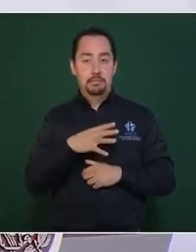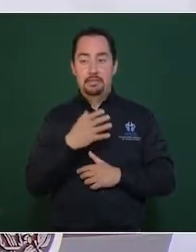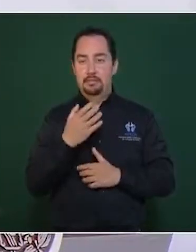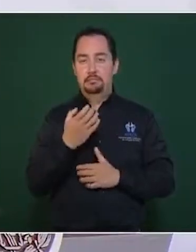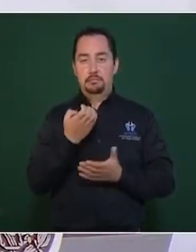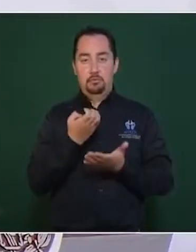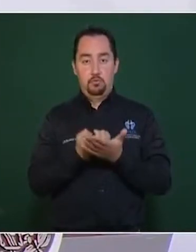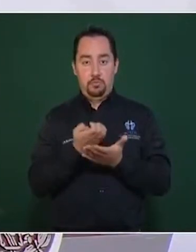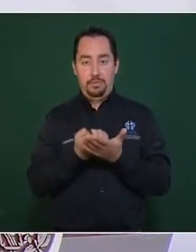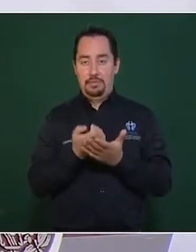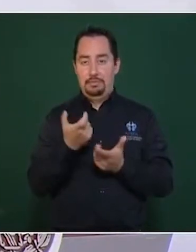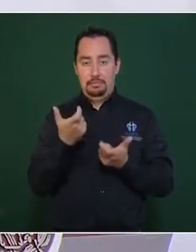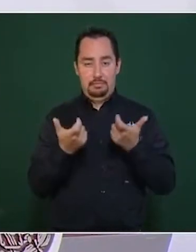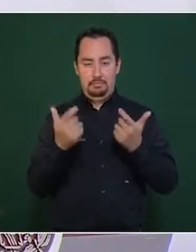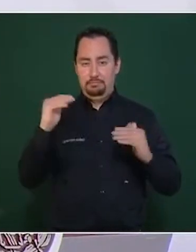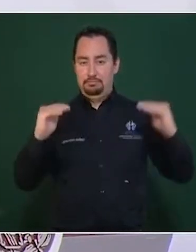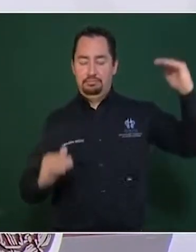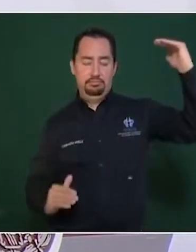económica y social,